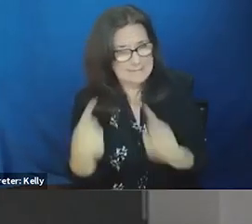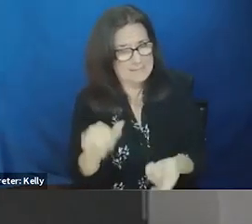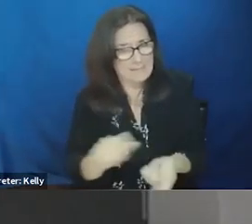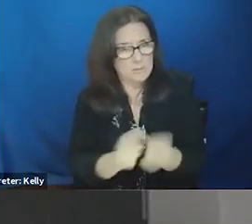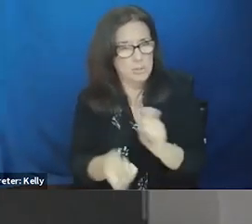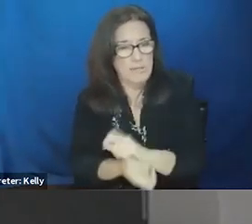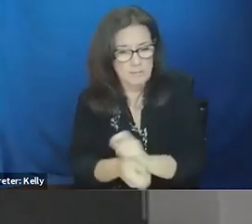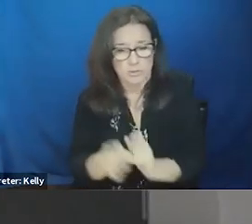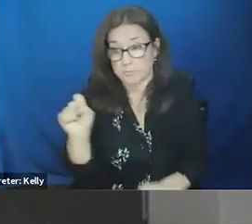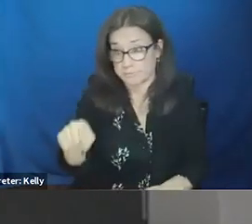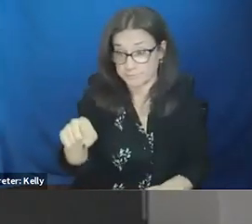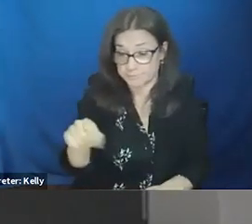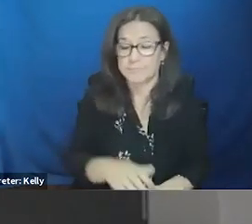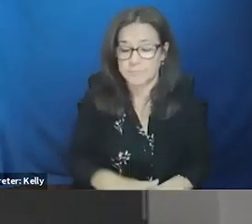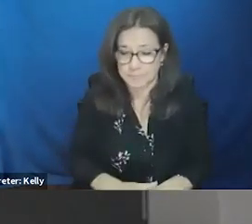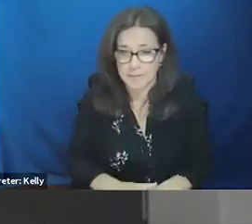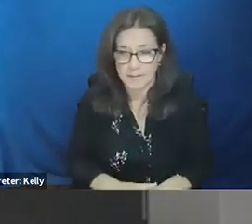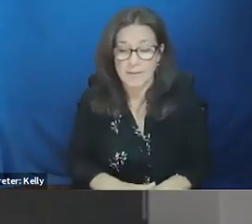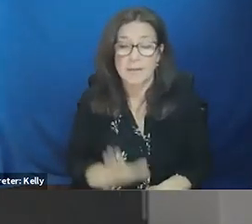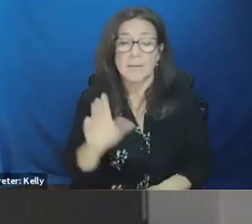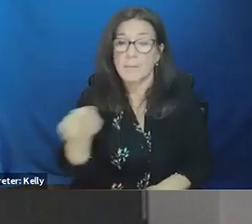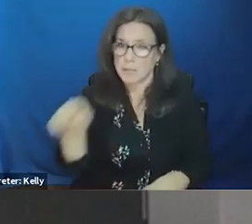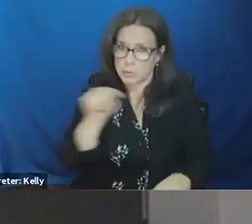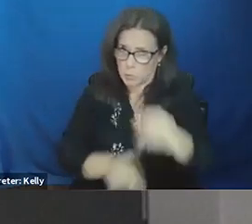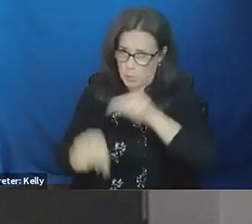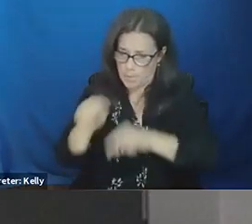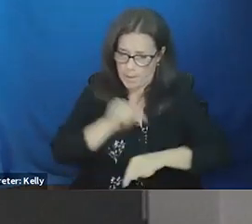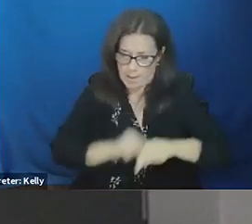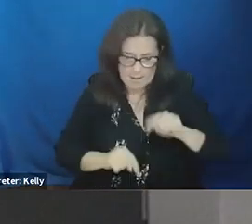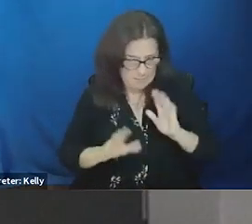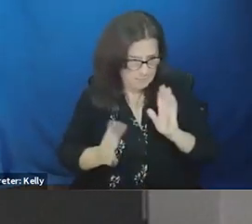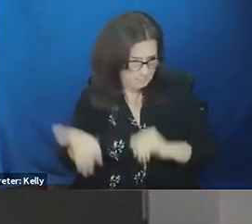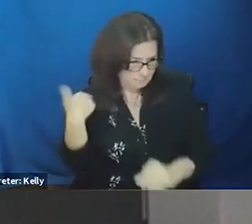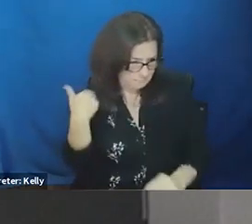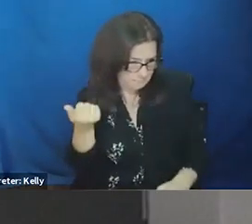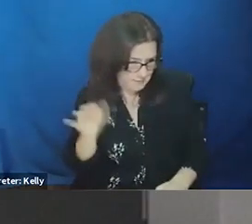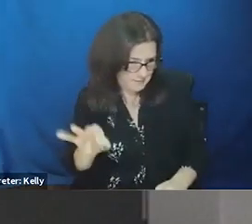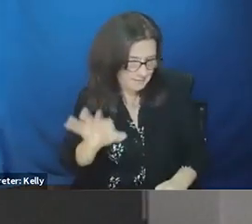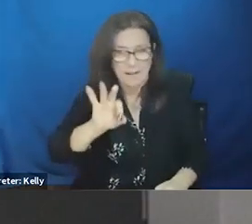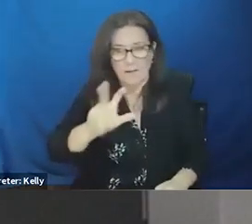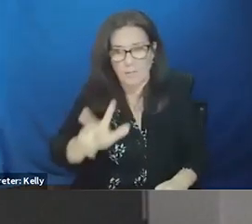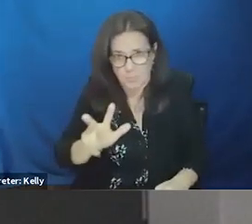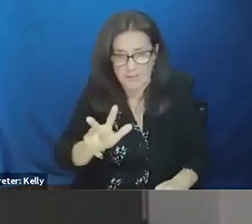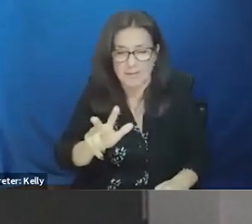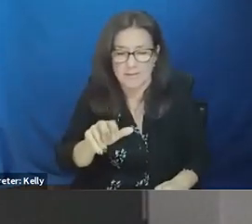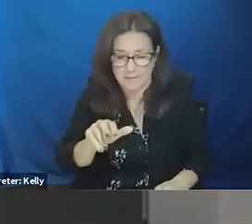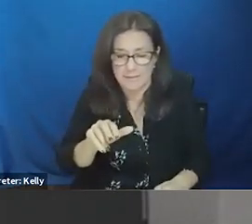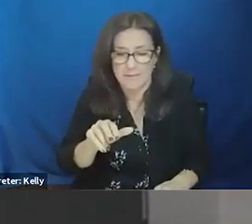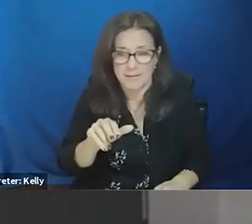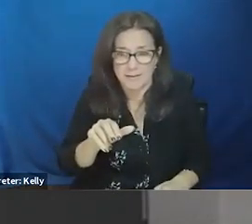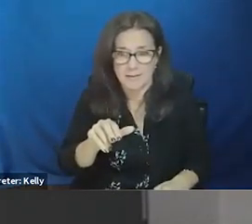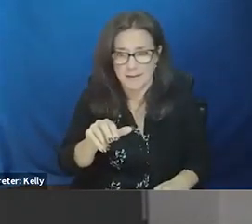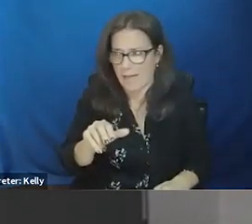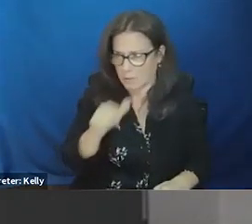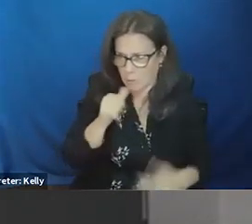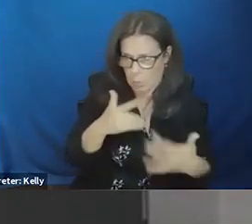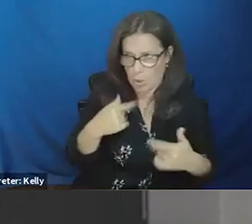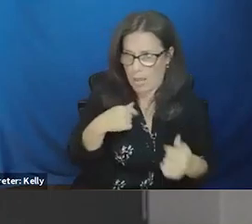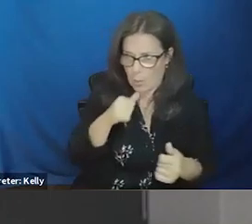en una sesión pública sí desde que cambió pero para